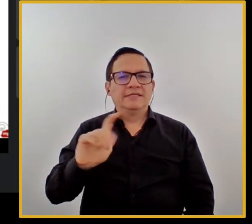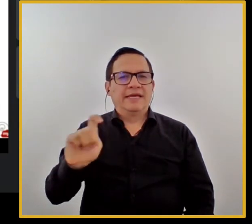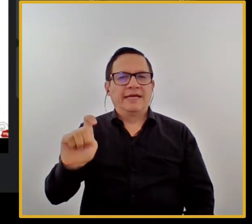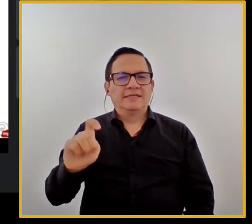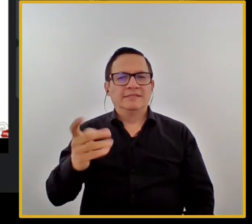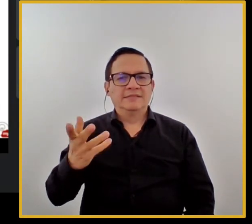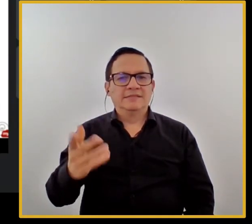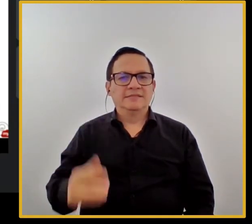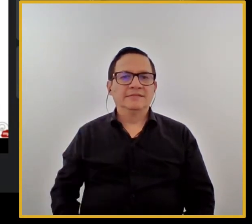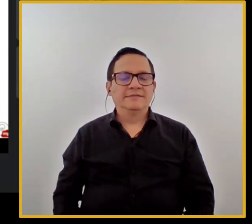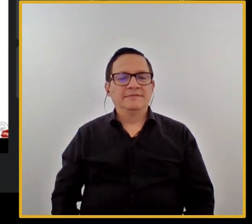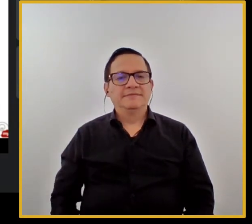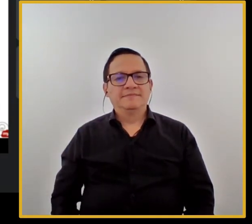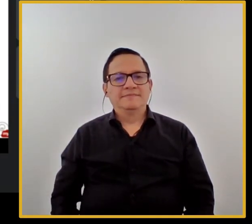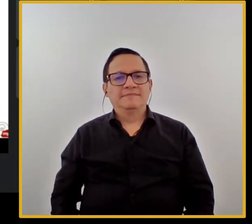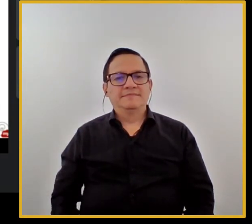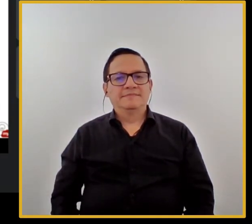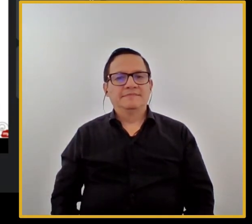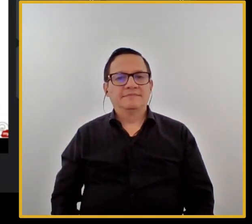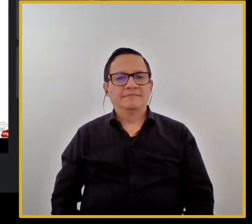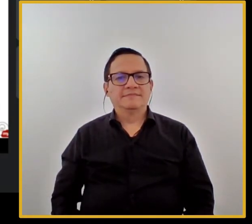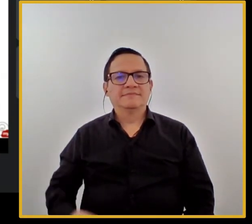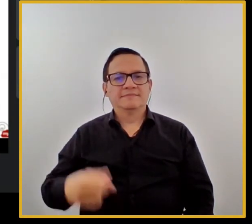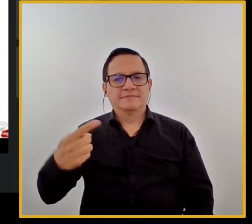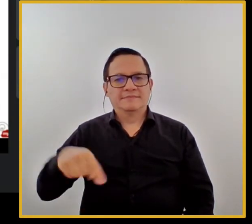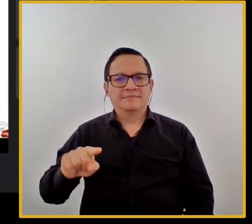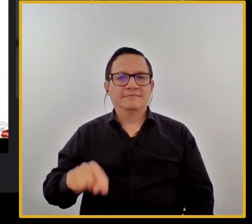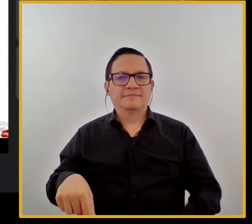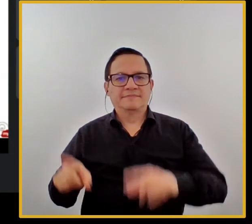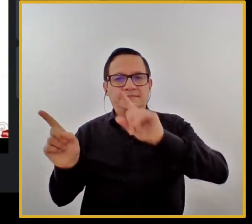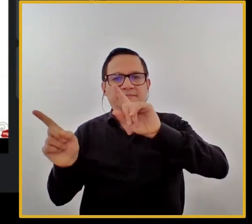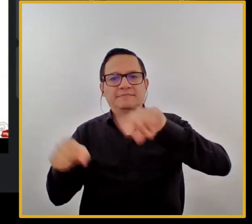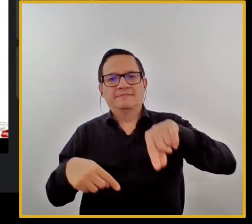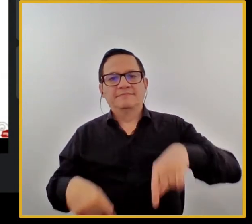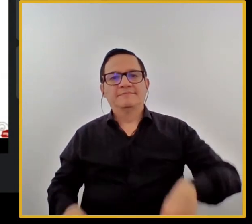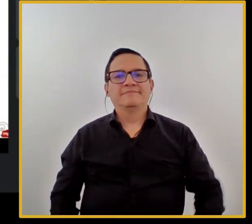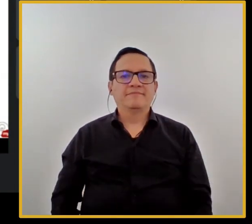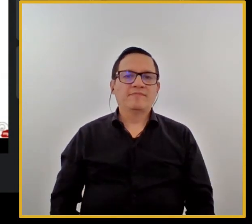X a la 1, ¿no? Abajo.